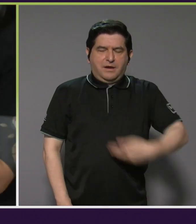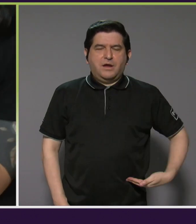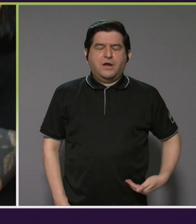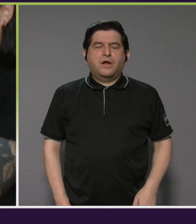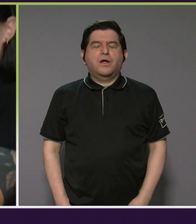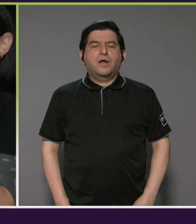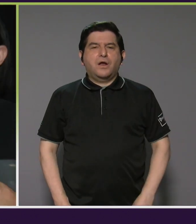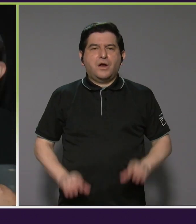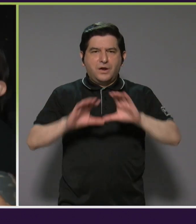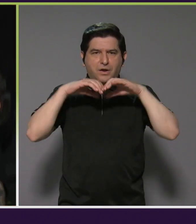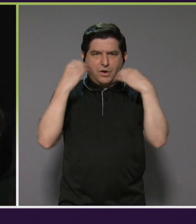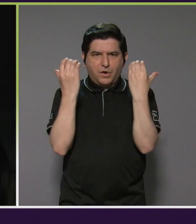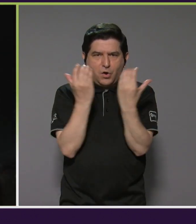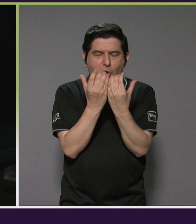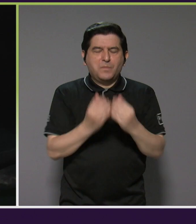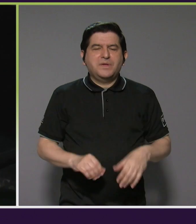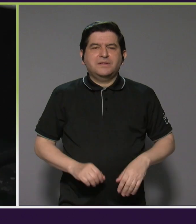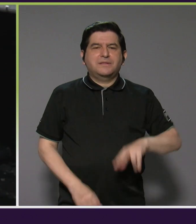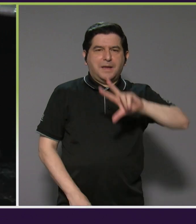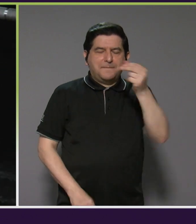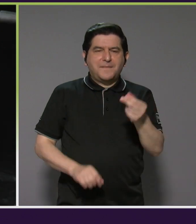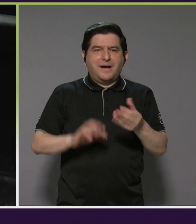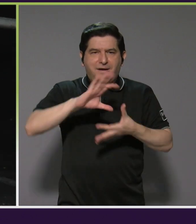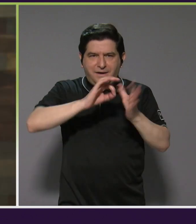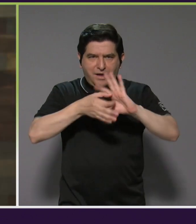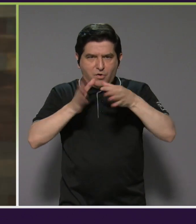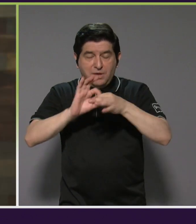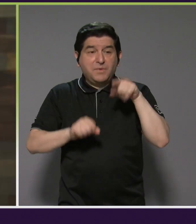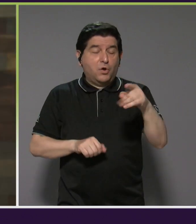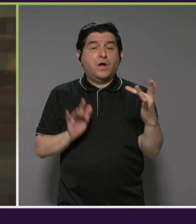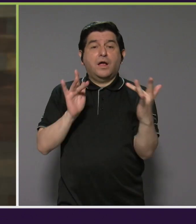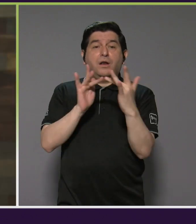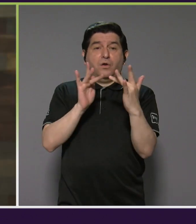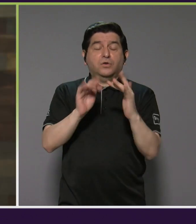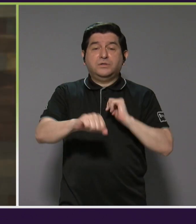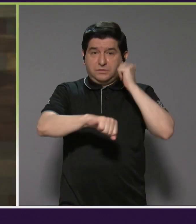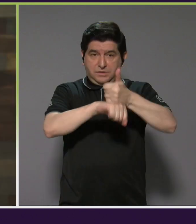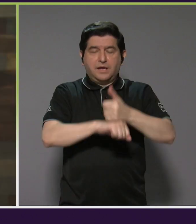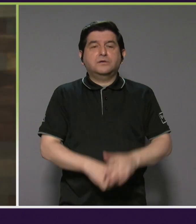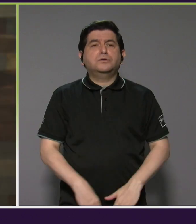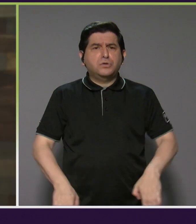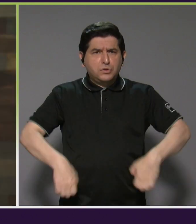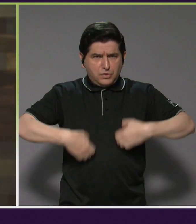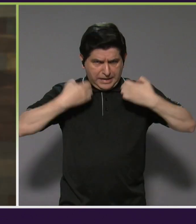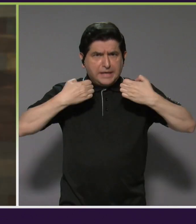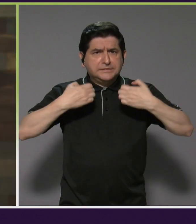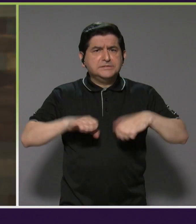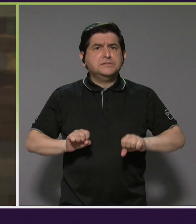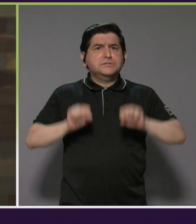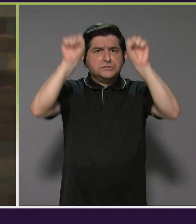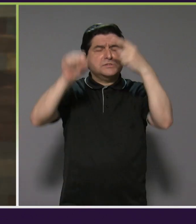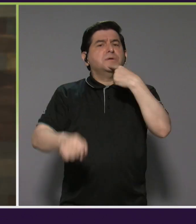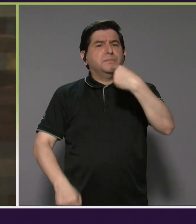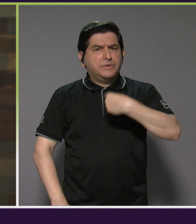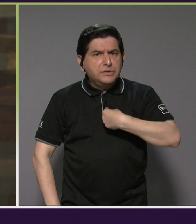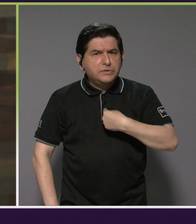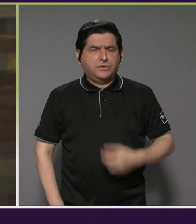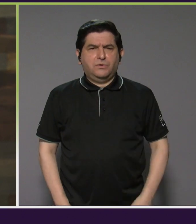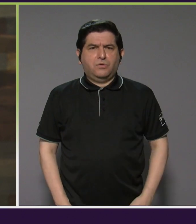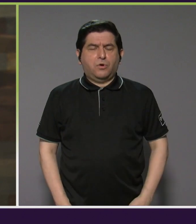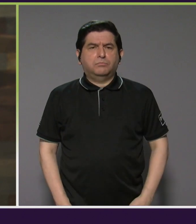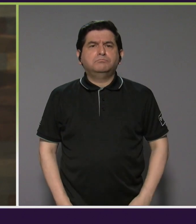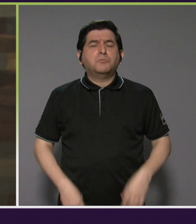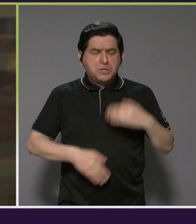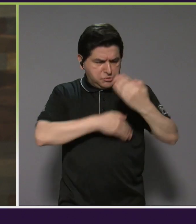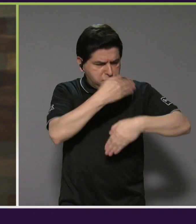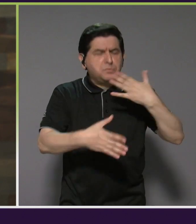Comité Paralímpico. Entonces pues él me contactó, me explicó que existía el para powerlifting y pues hicimos todos